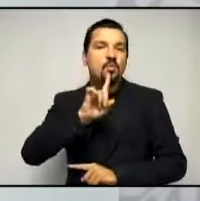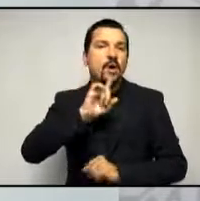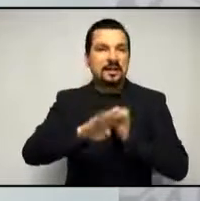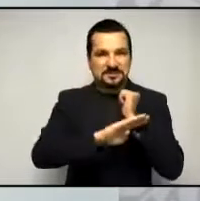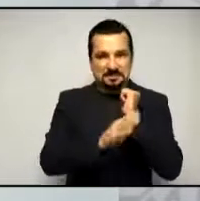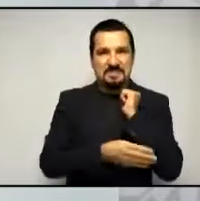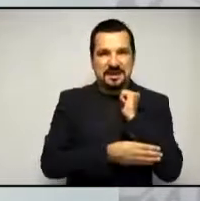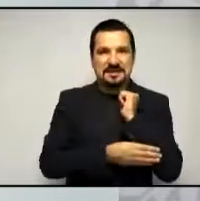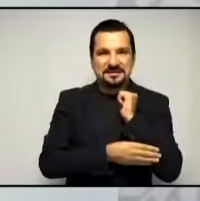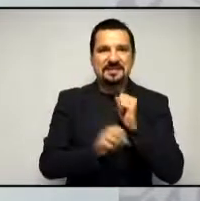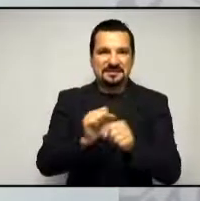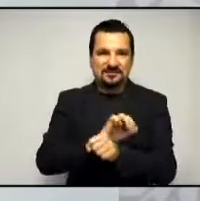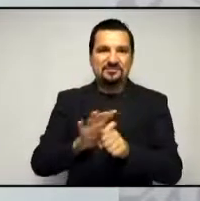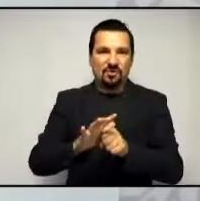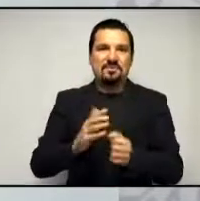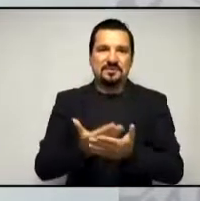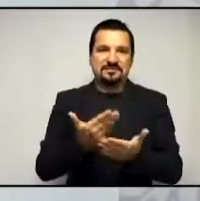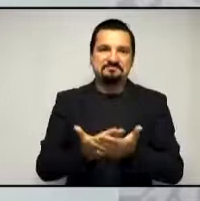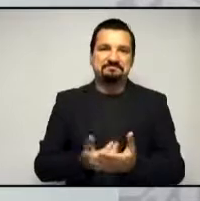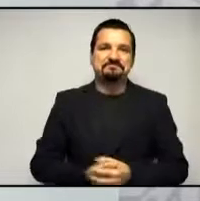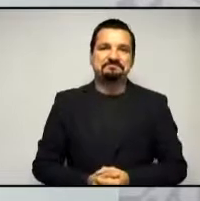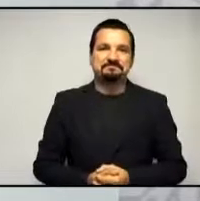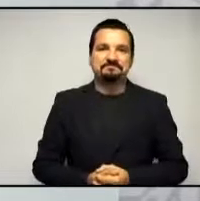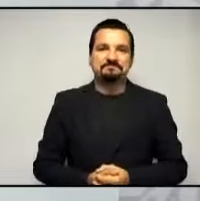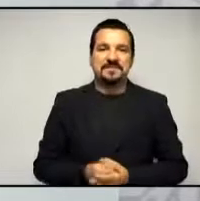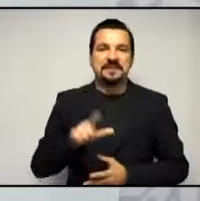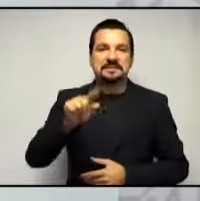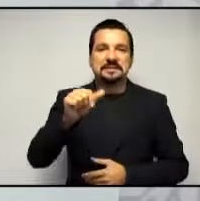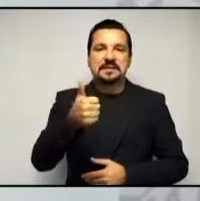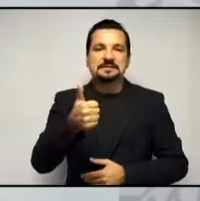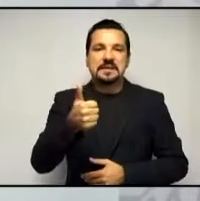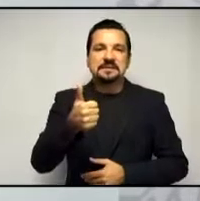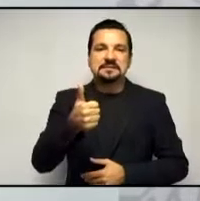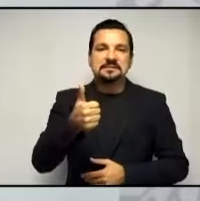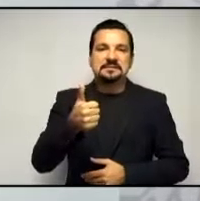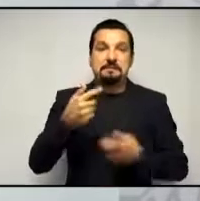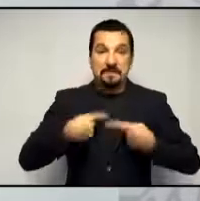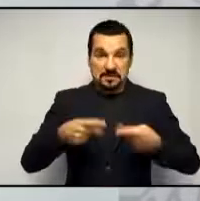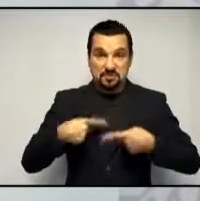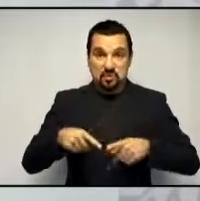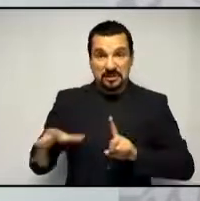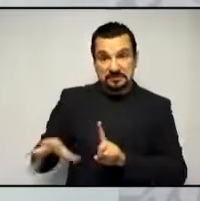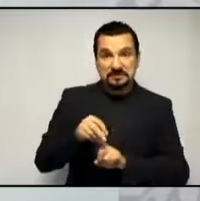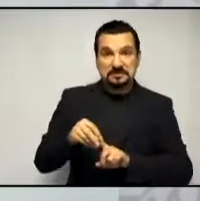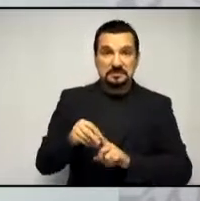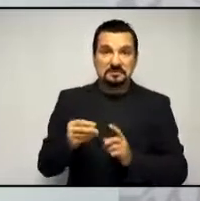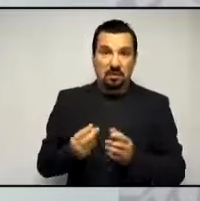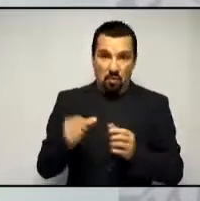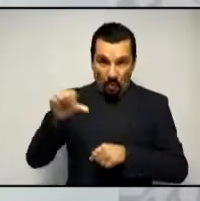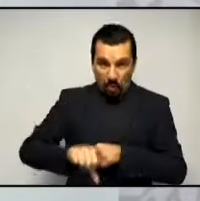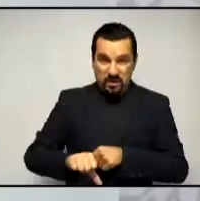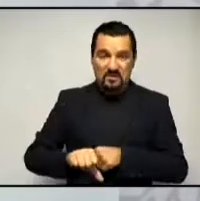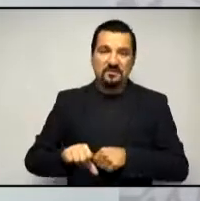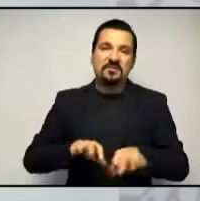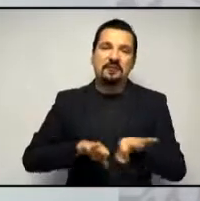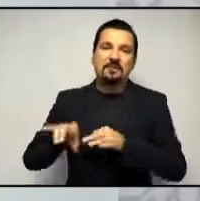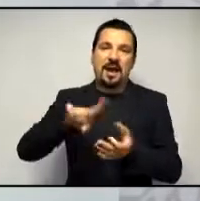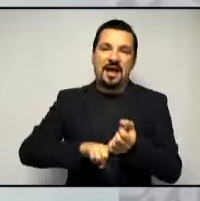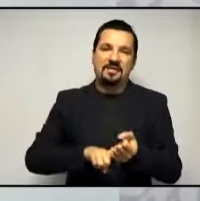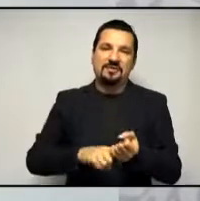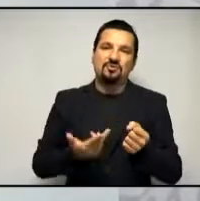19 en mujeres embarazadas 76 de los 275 casos ocurrieron en trabajadores de la